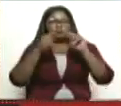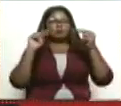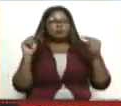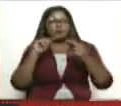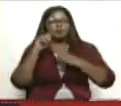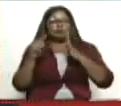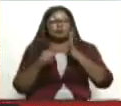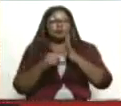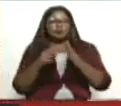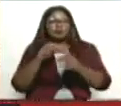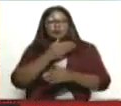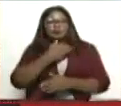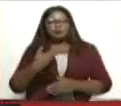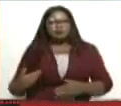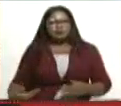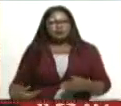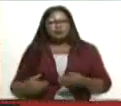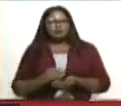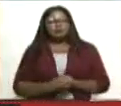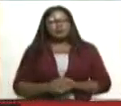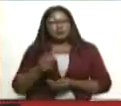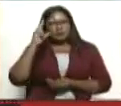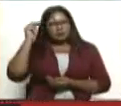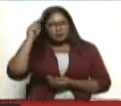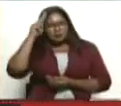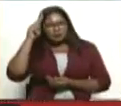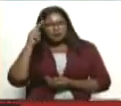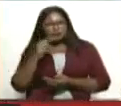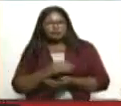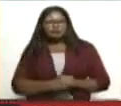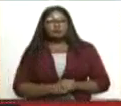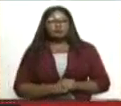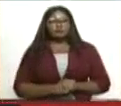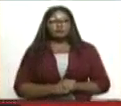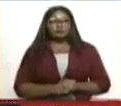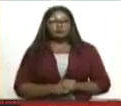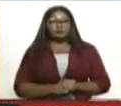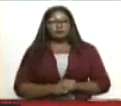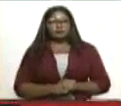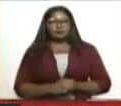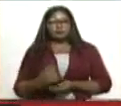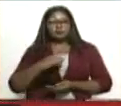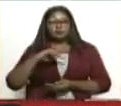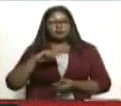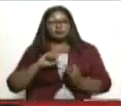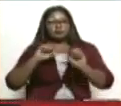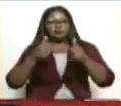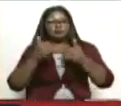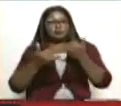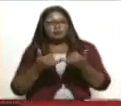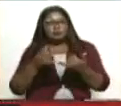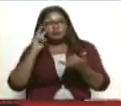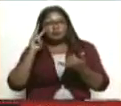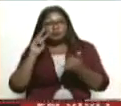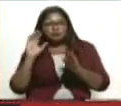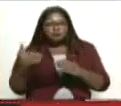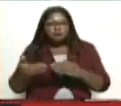que el presidente Gustavo Petro ha lanzado y que